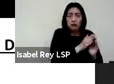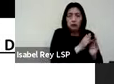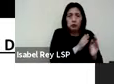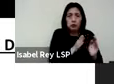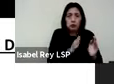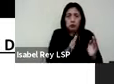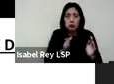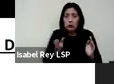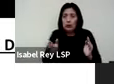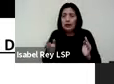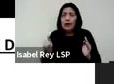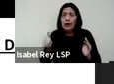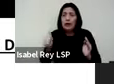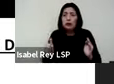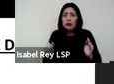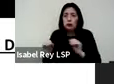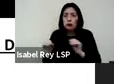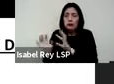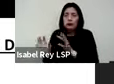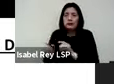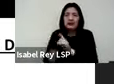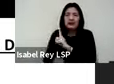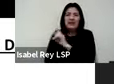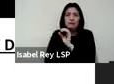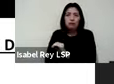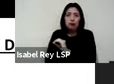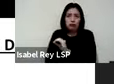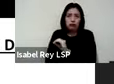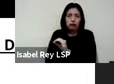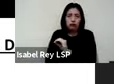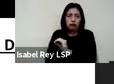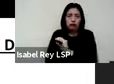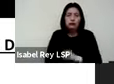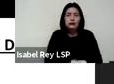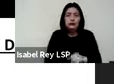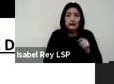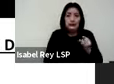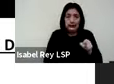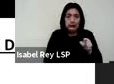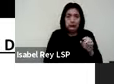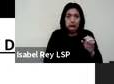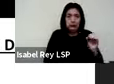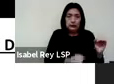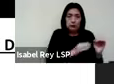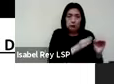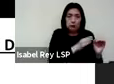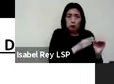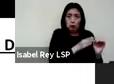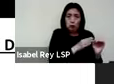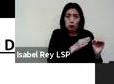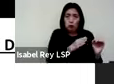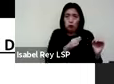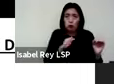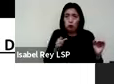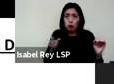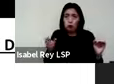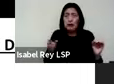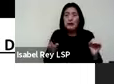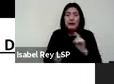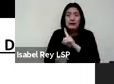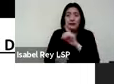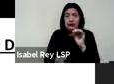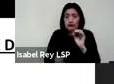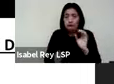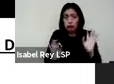Azul claro, contagio 100%. Esto va de 0% a 100%. Entonces,